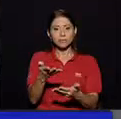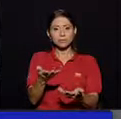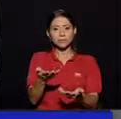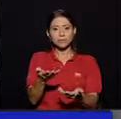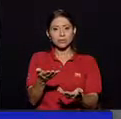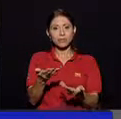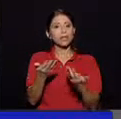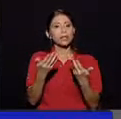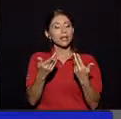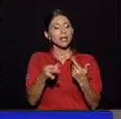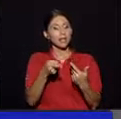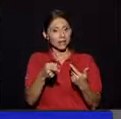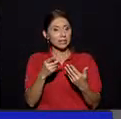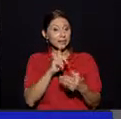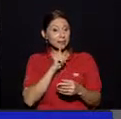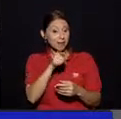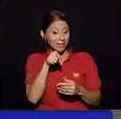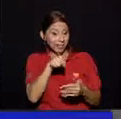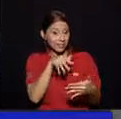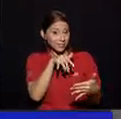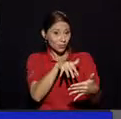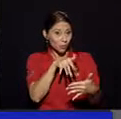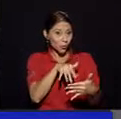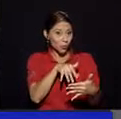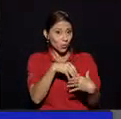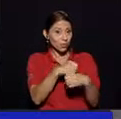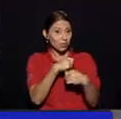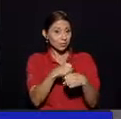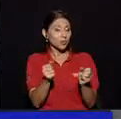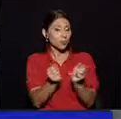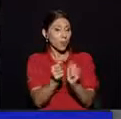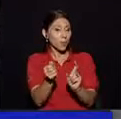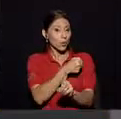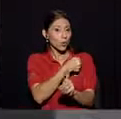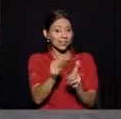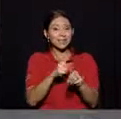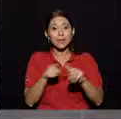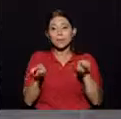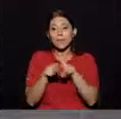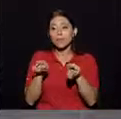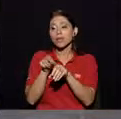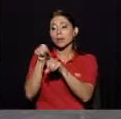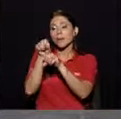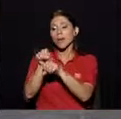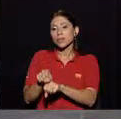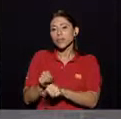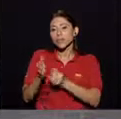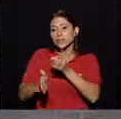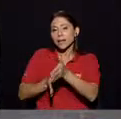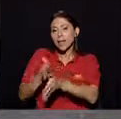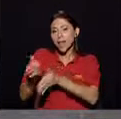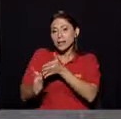¿no? Hicimos el estudio de violencia, pero también el de patrones de crianza, ¿verdad? Y en ese estudio de patrones de crianza, más